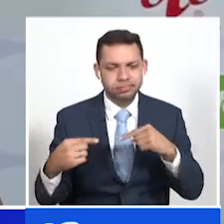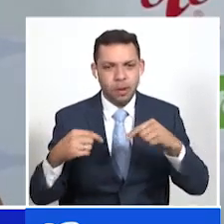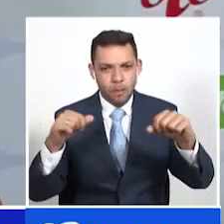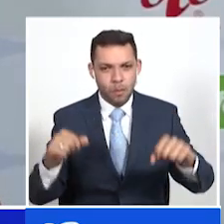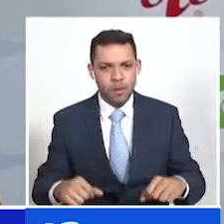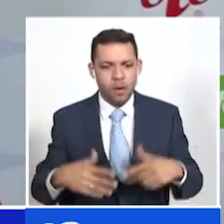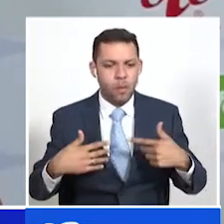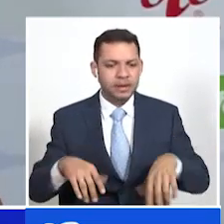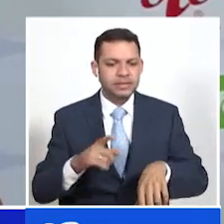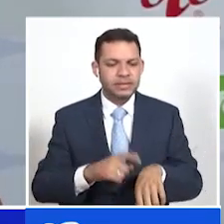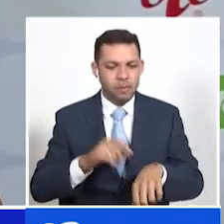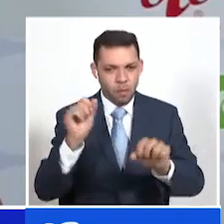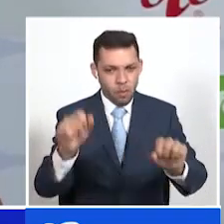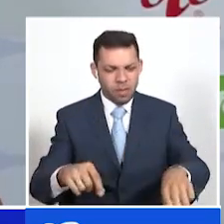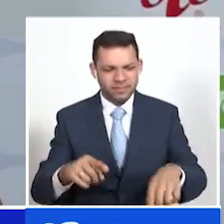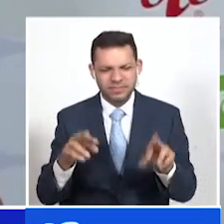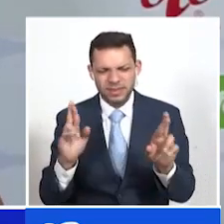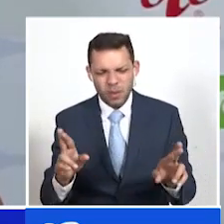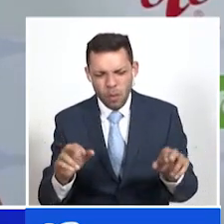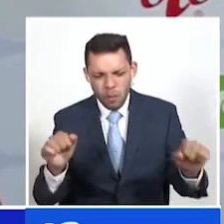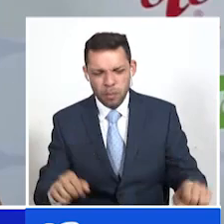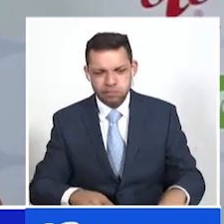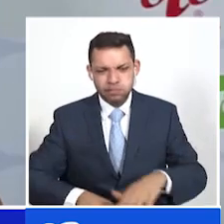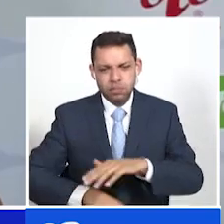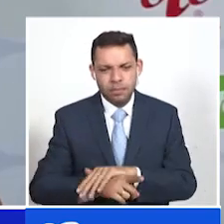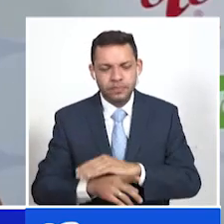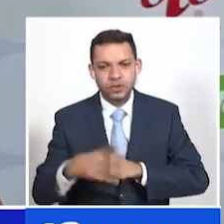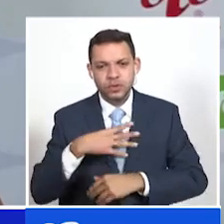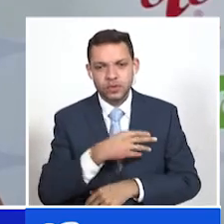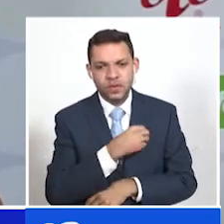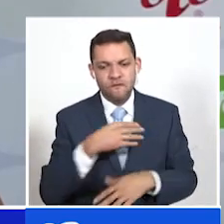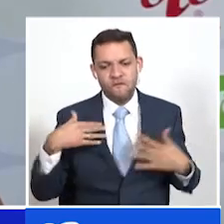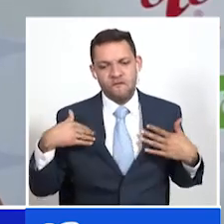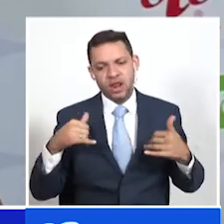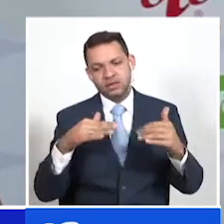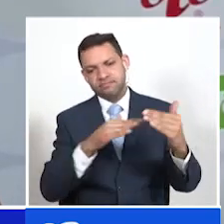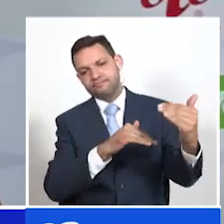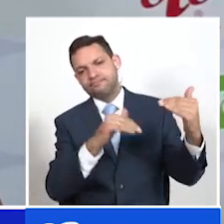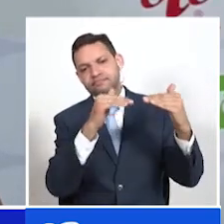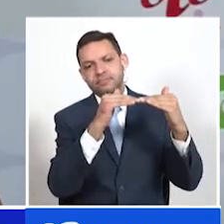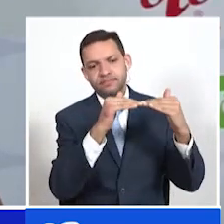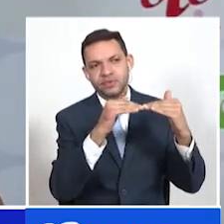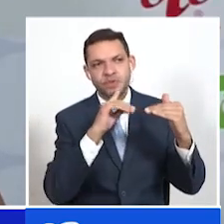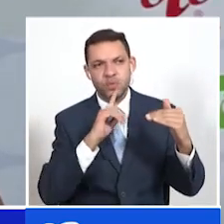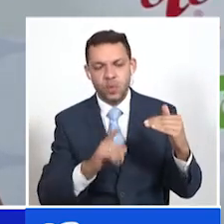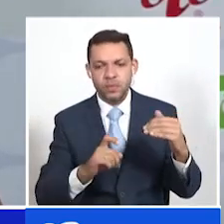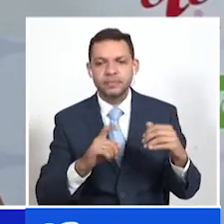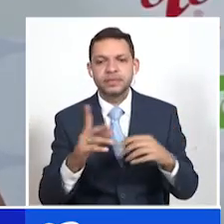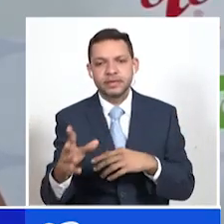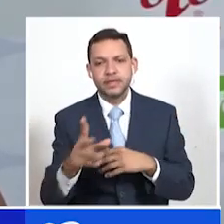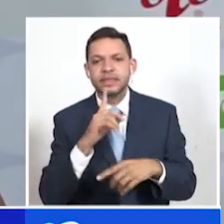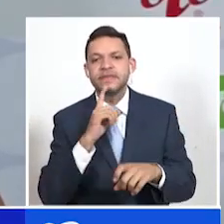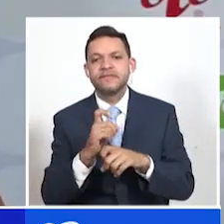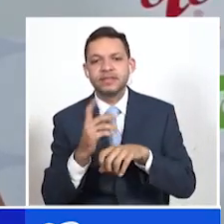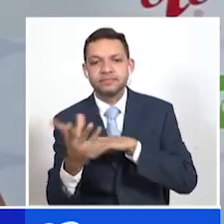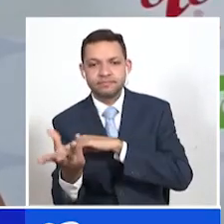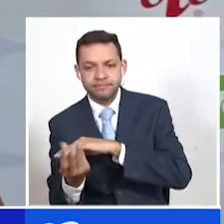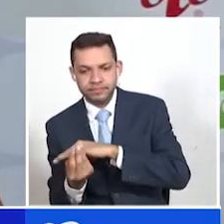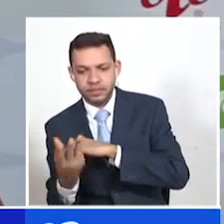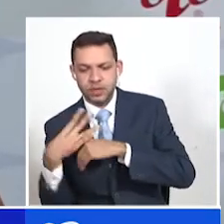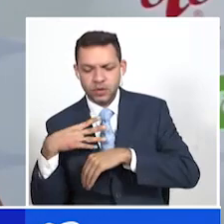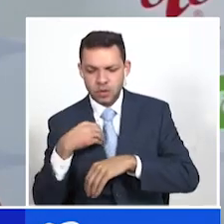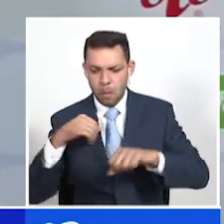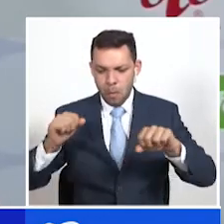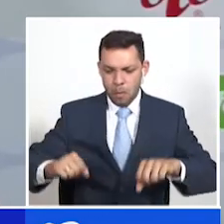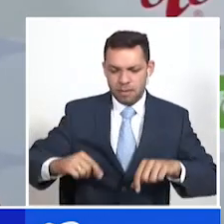momento el gol va a llegar y felices no quedamos con el empate, a pesar de que era un gran rival que está peleando arriba, nosotros teníamos